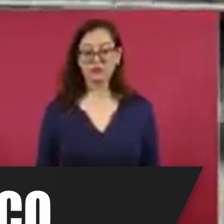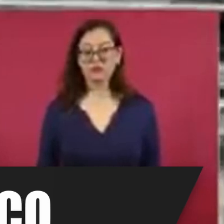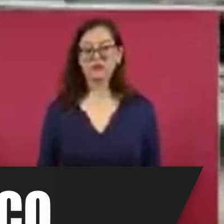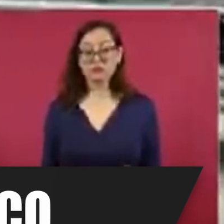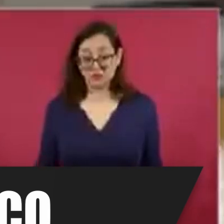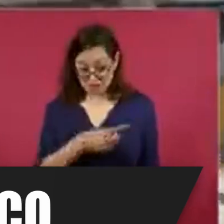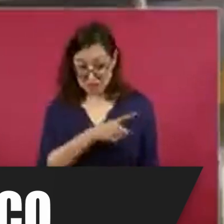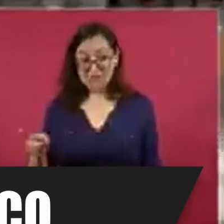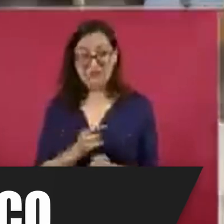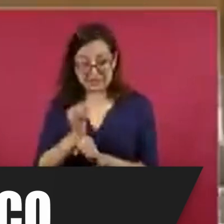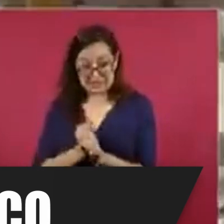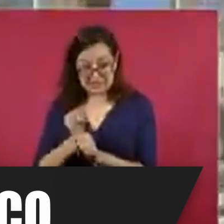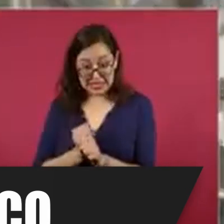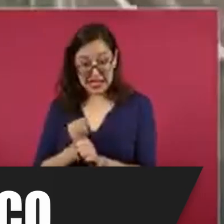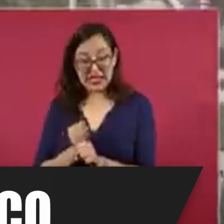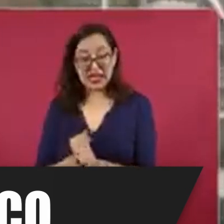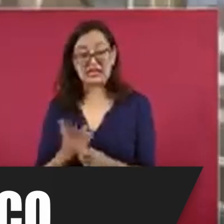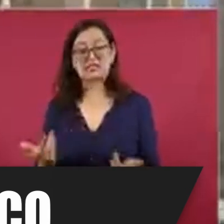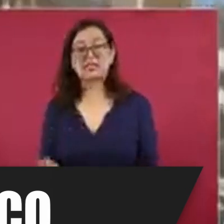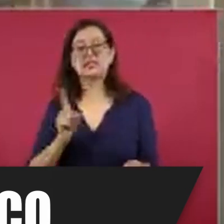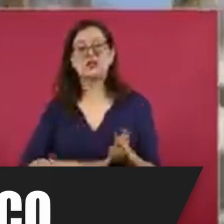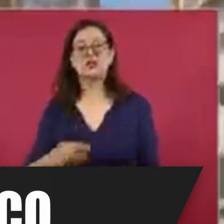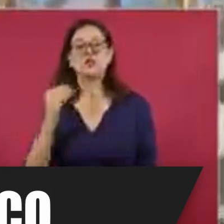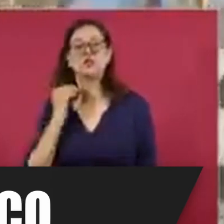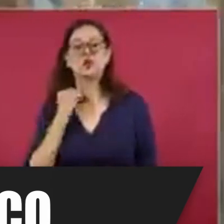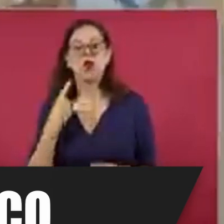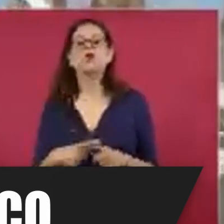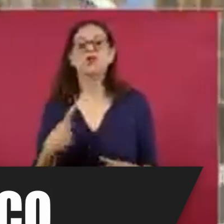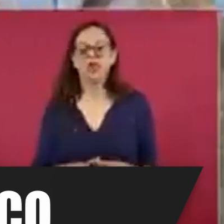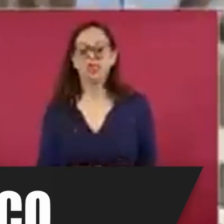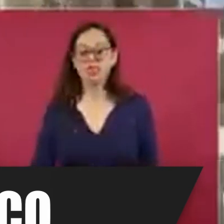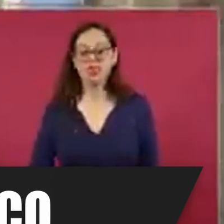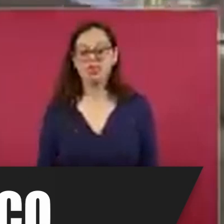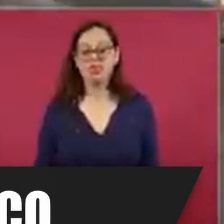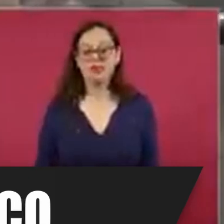Indaguen quiénes son los abogados de Vulcan.